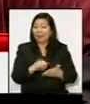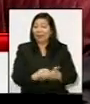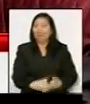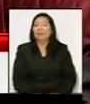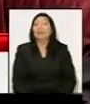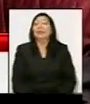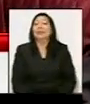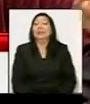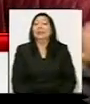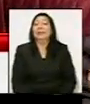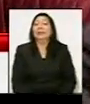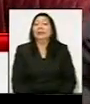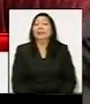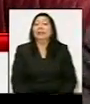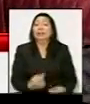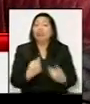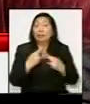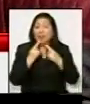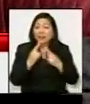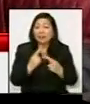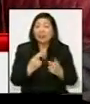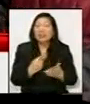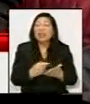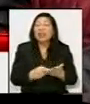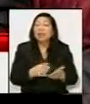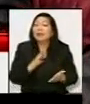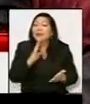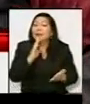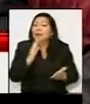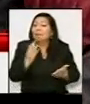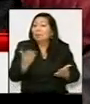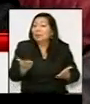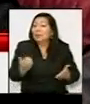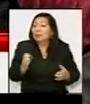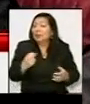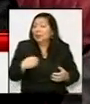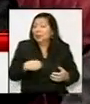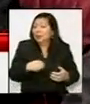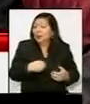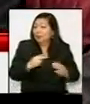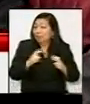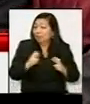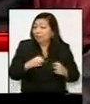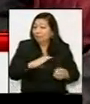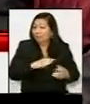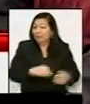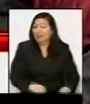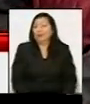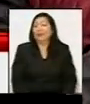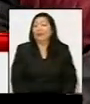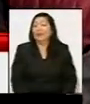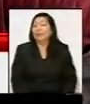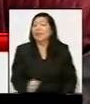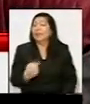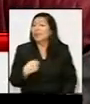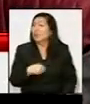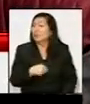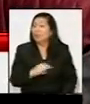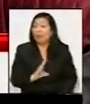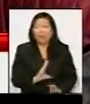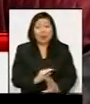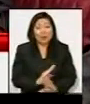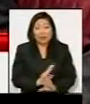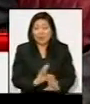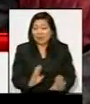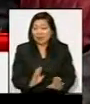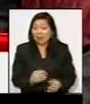se tienen que respetar los hechos dichos hablamos si nosotros no hacemos infecciones oculares si nosotros no hacemos